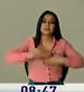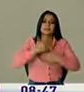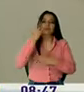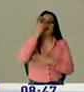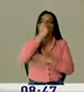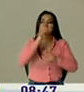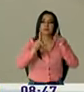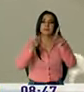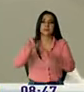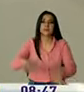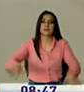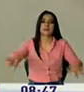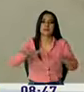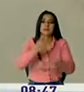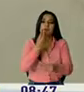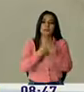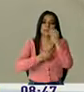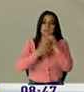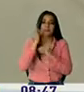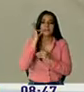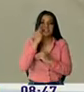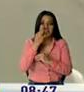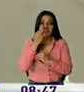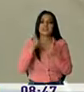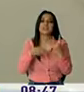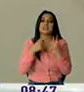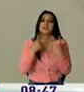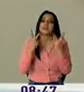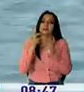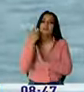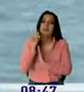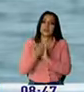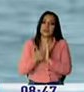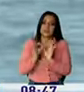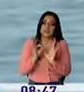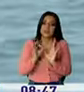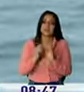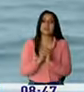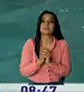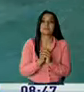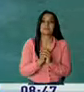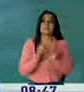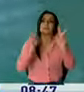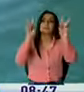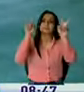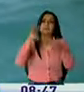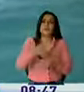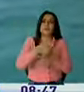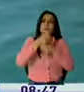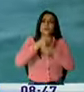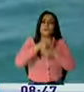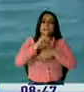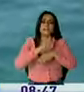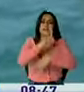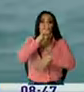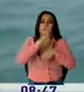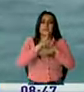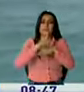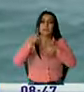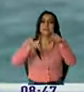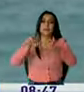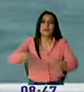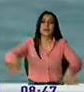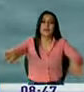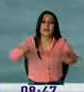ofrece buena comida y también buenas artesanías. En torno a la seguridad, la Dirección de Espacios Acuáticos de Manabí desplegó más de 80